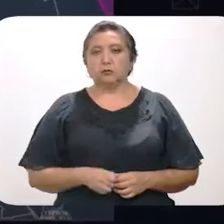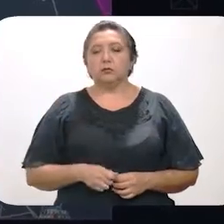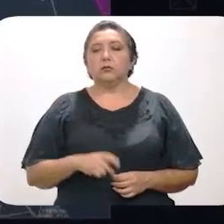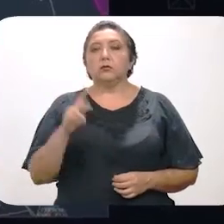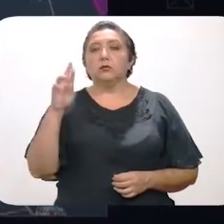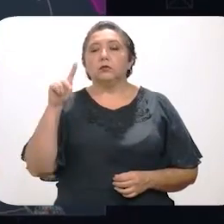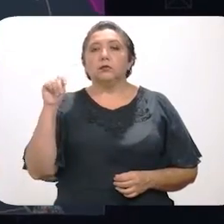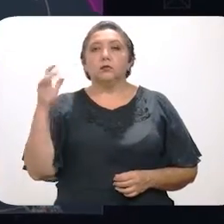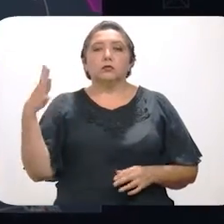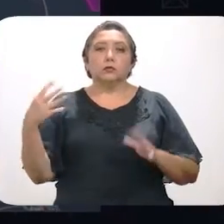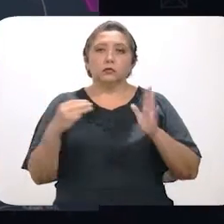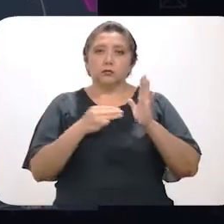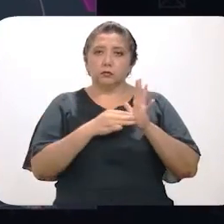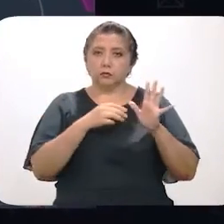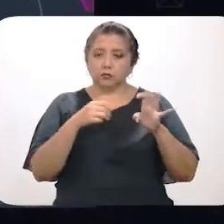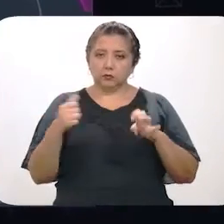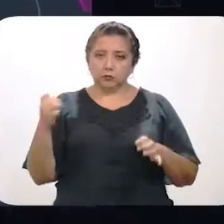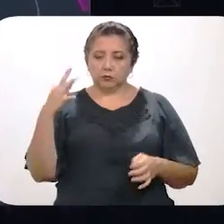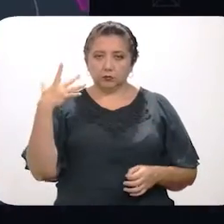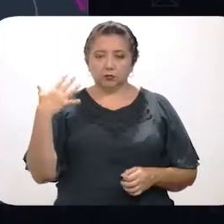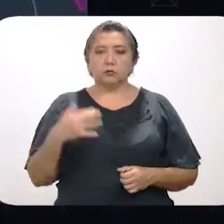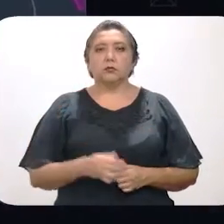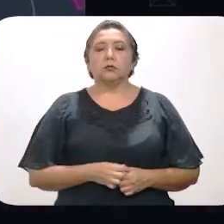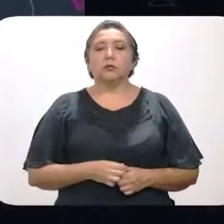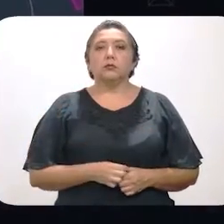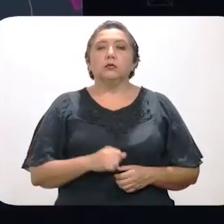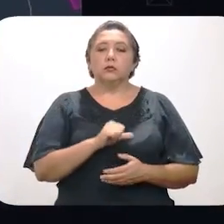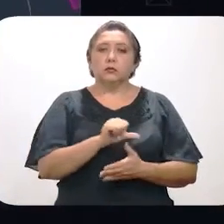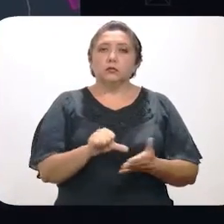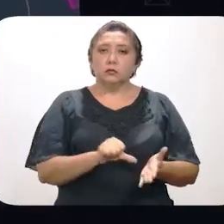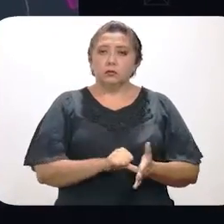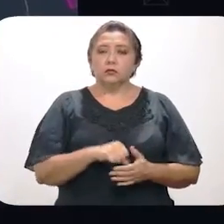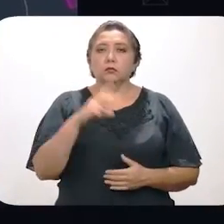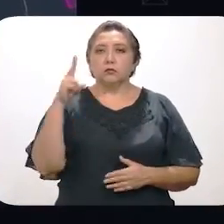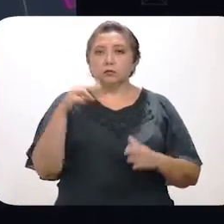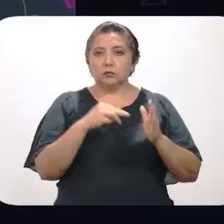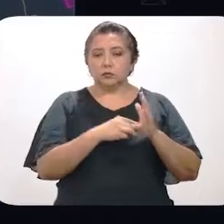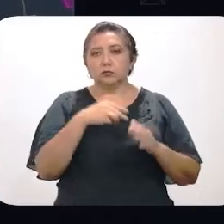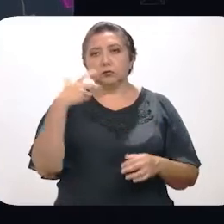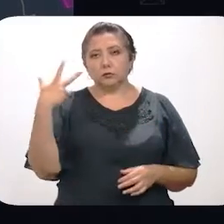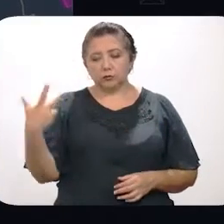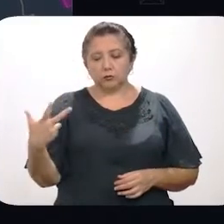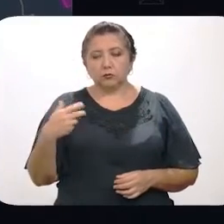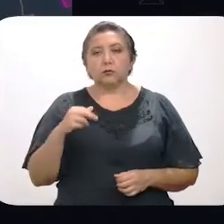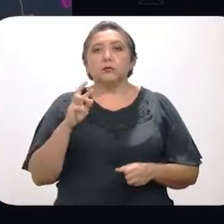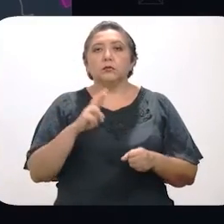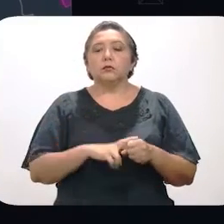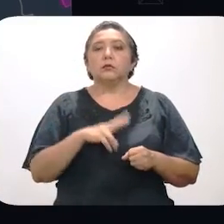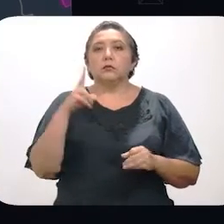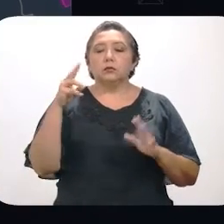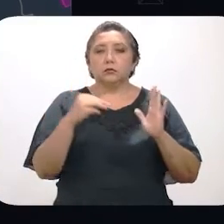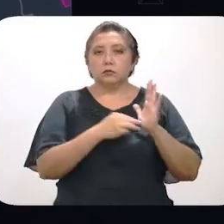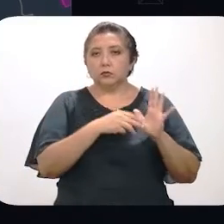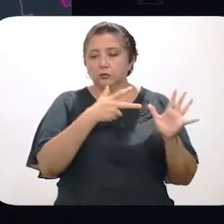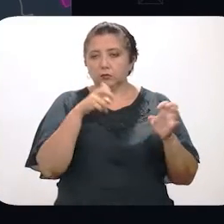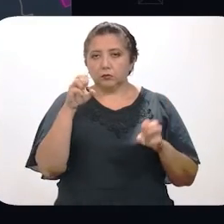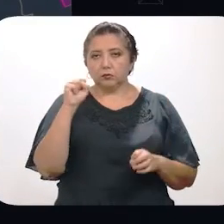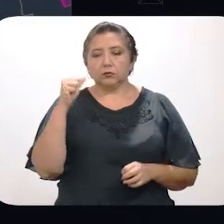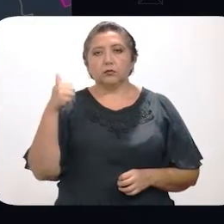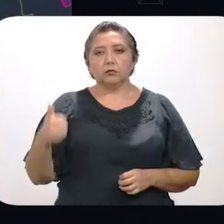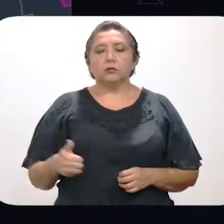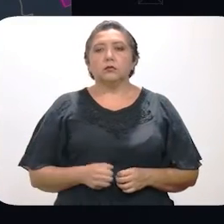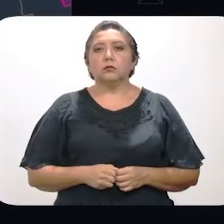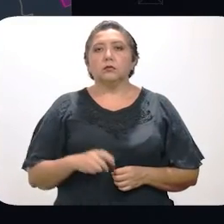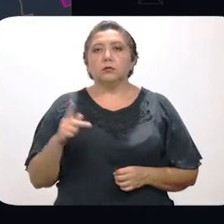en la zona oriente 5.650, en la zona centro 2.008, en la zona sur